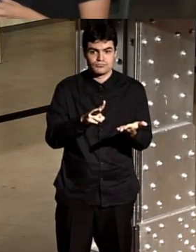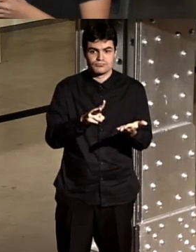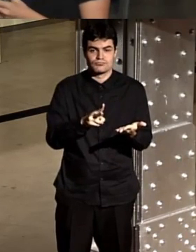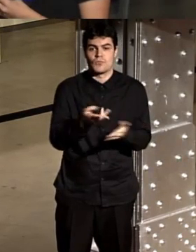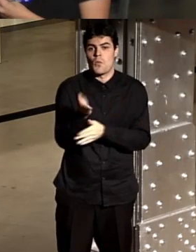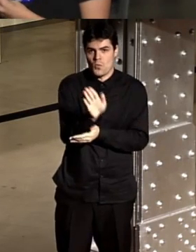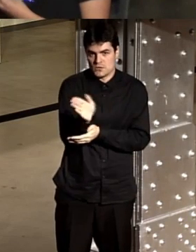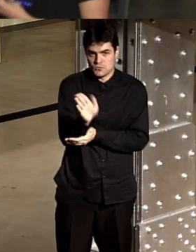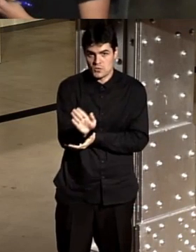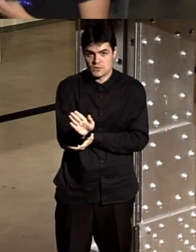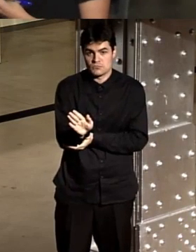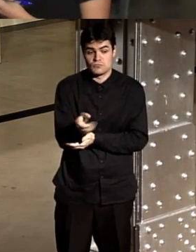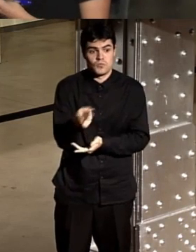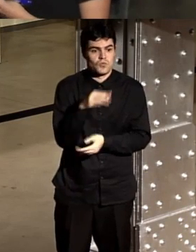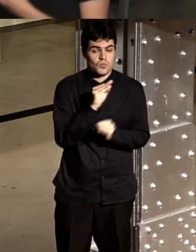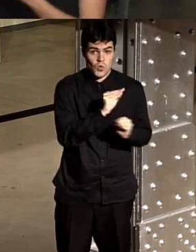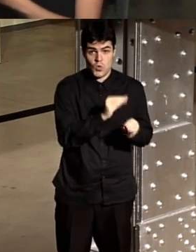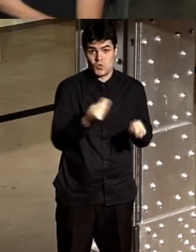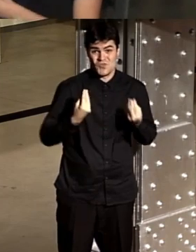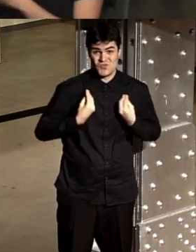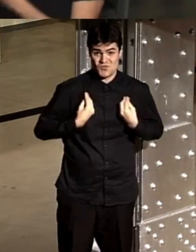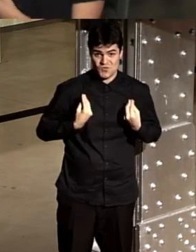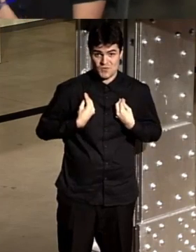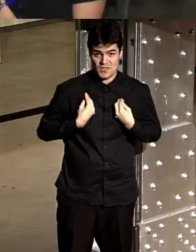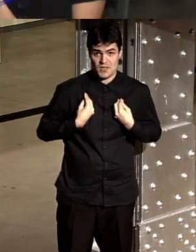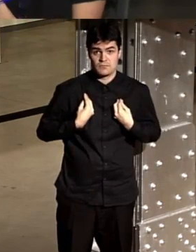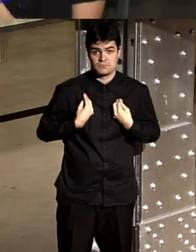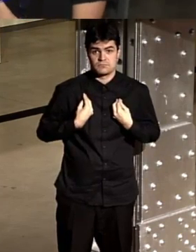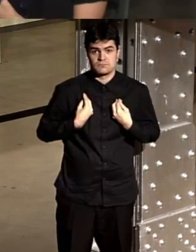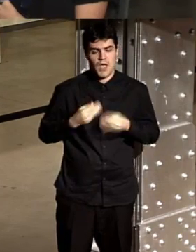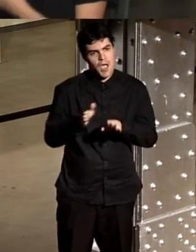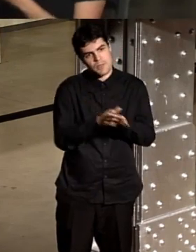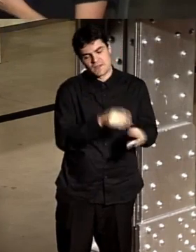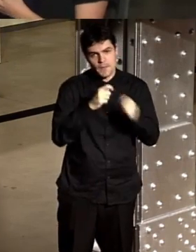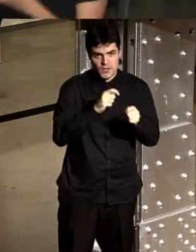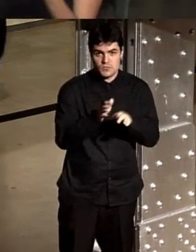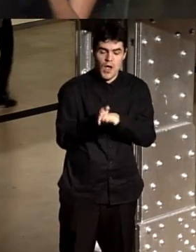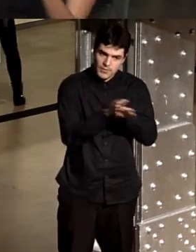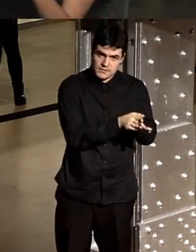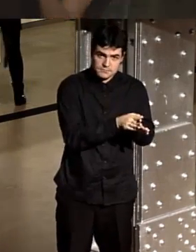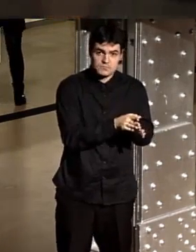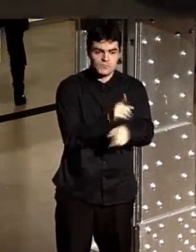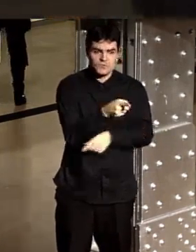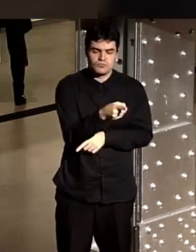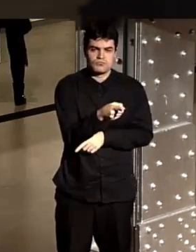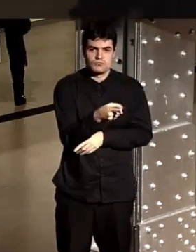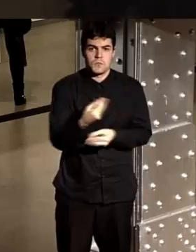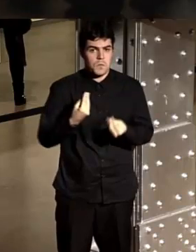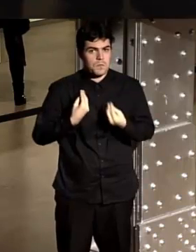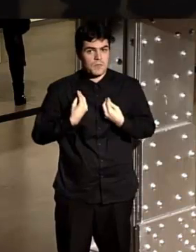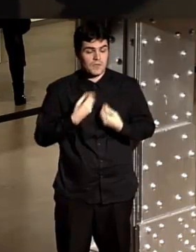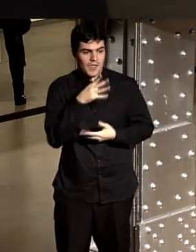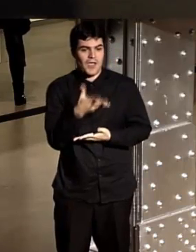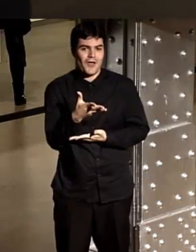continuamente cómo su vida, más allá del amor al fotoperiodismo en sí, es también, y lo leía